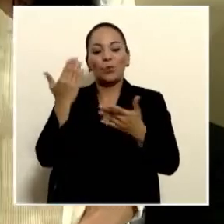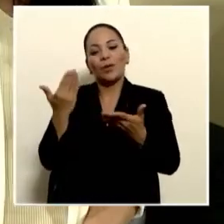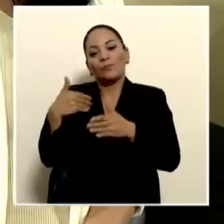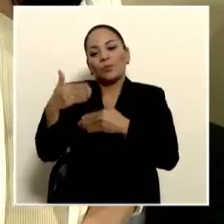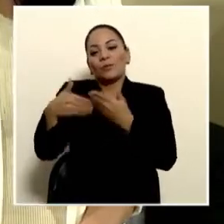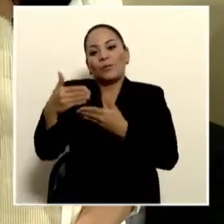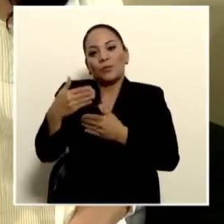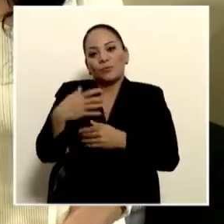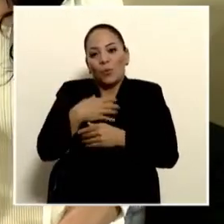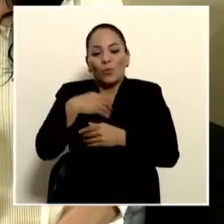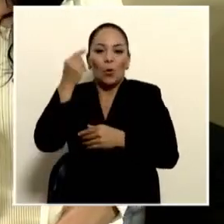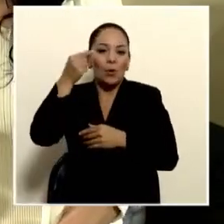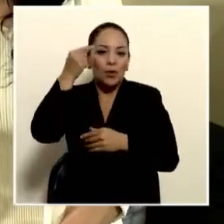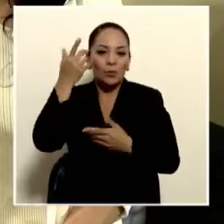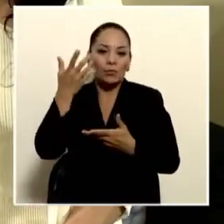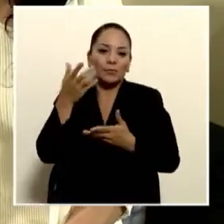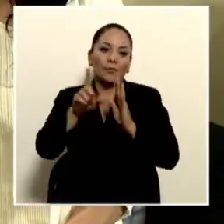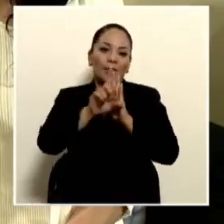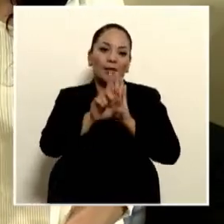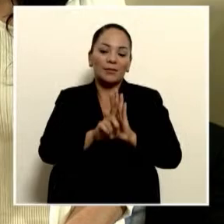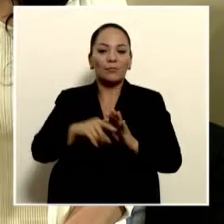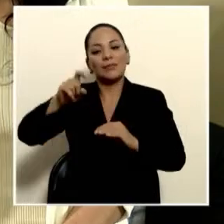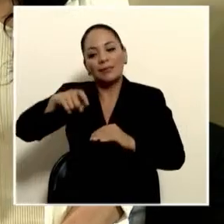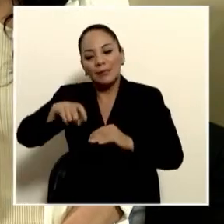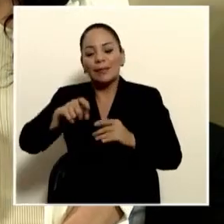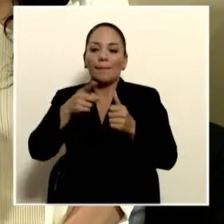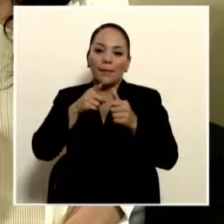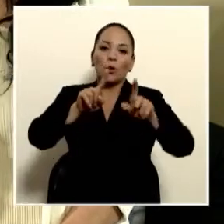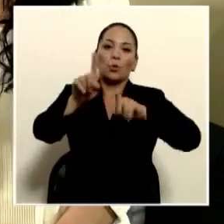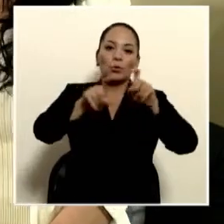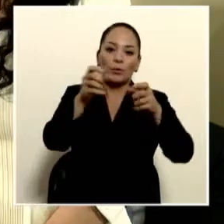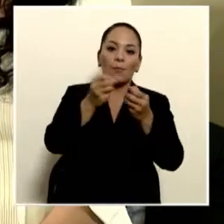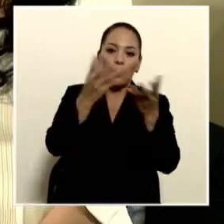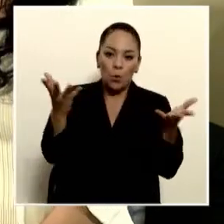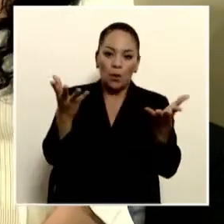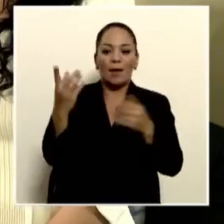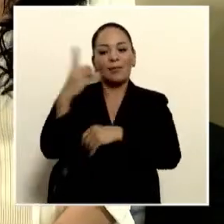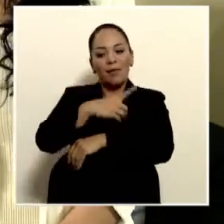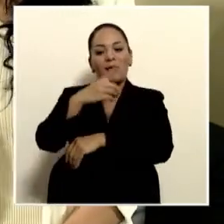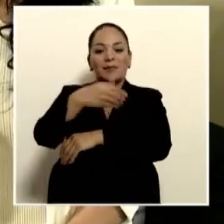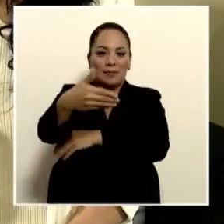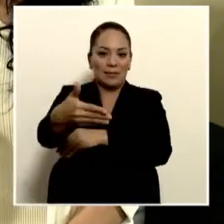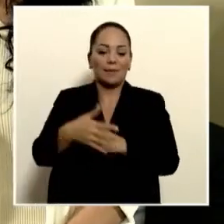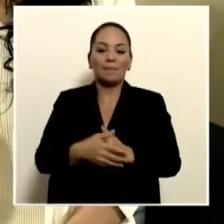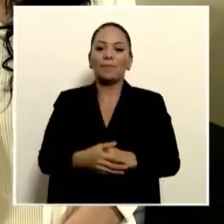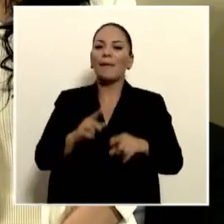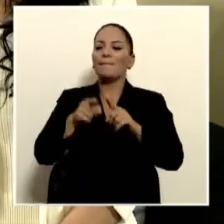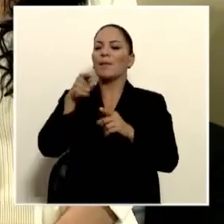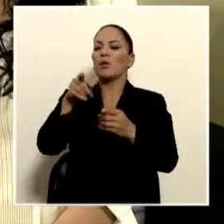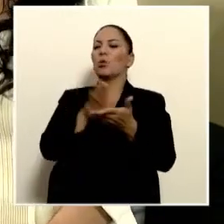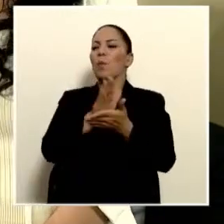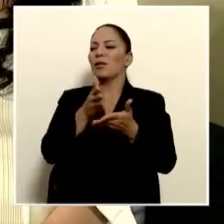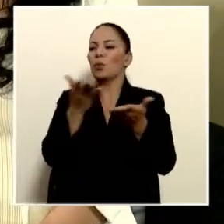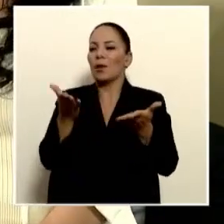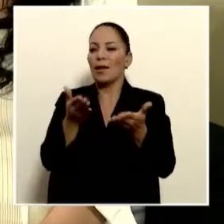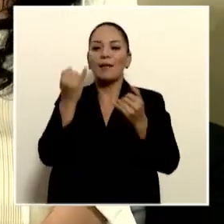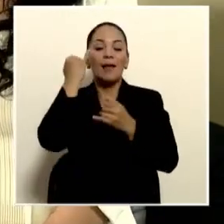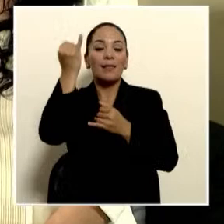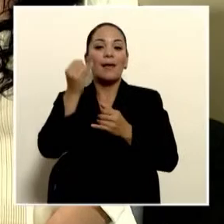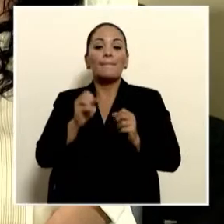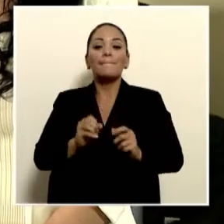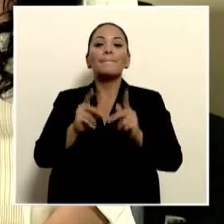propio gobierno y nuestra propia legislación requieren una consulta pública de muchos días, para permitir